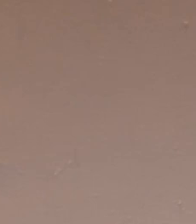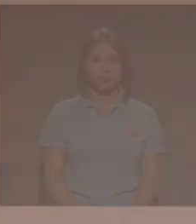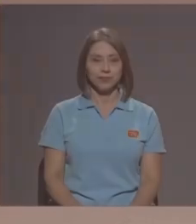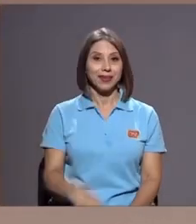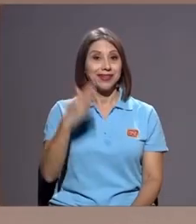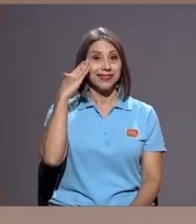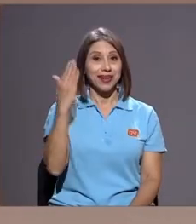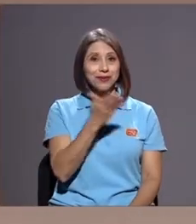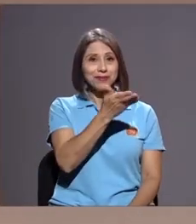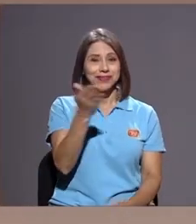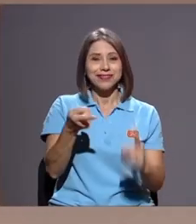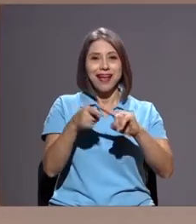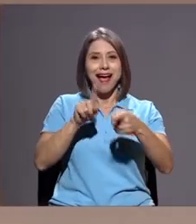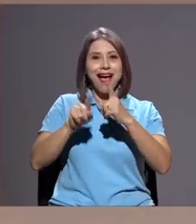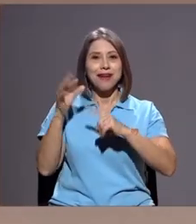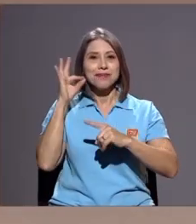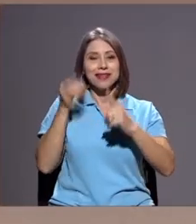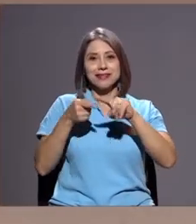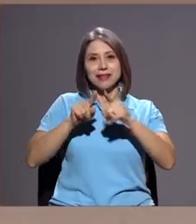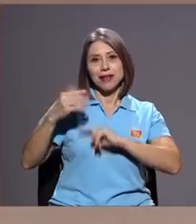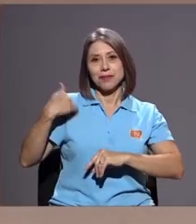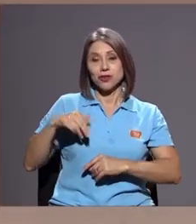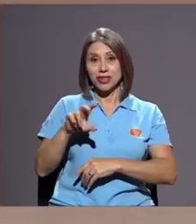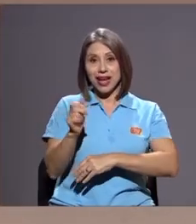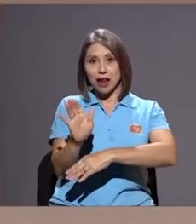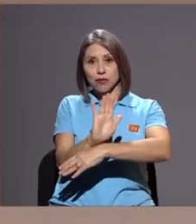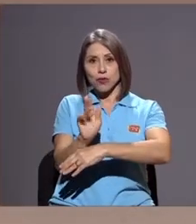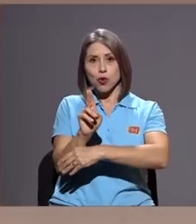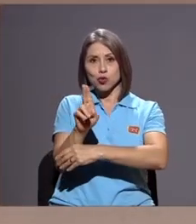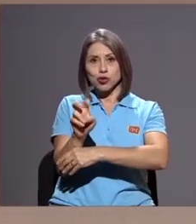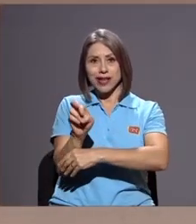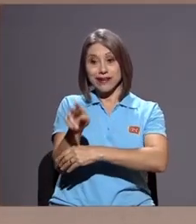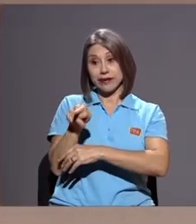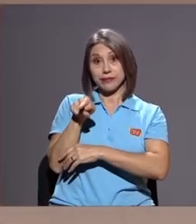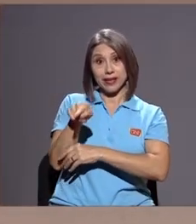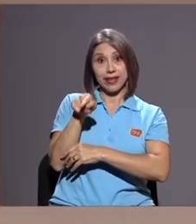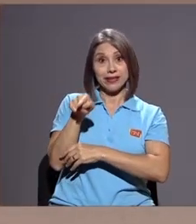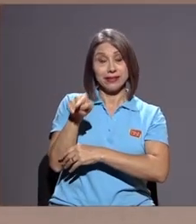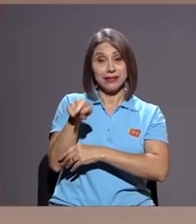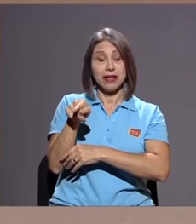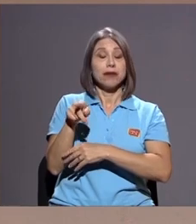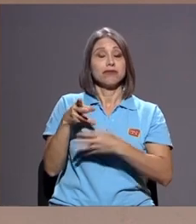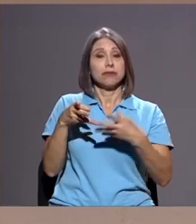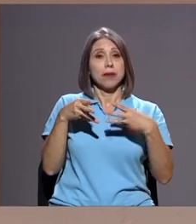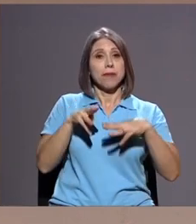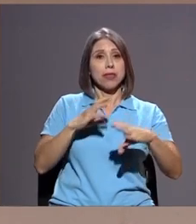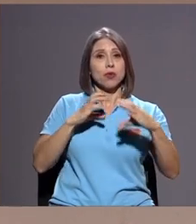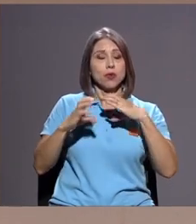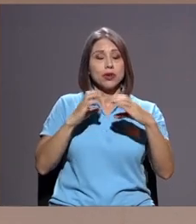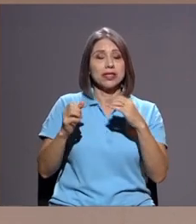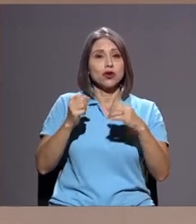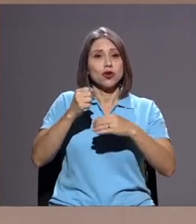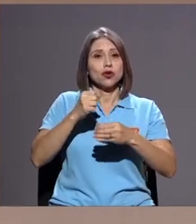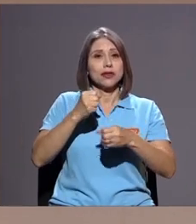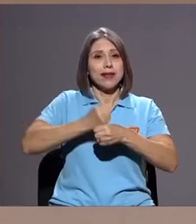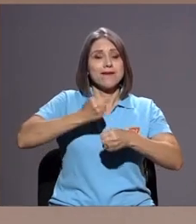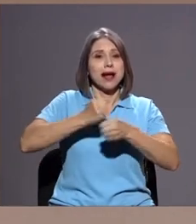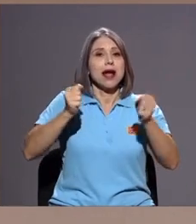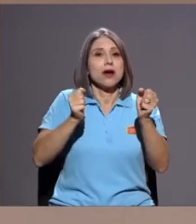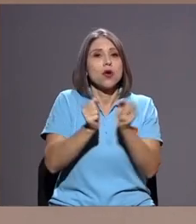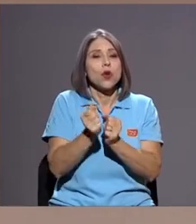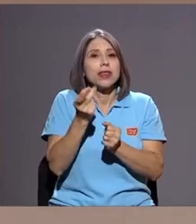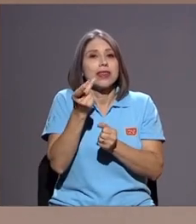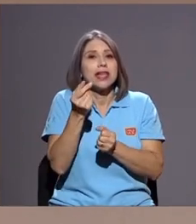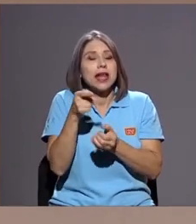los saludamos amigas y amigos de canal o sea este medio televisivo que se paga con los impuestos que